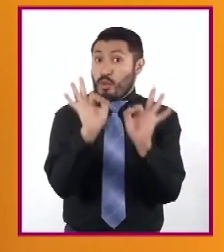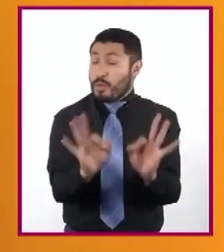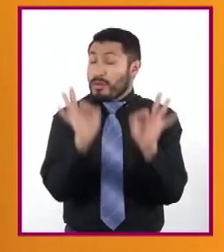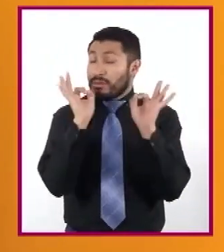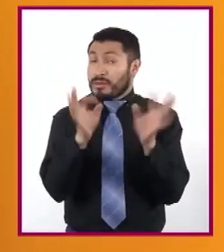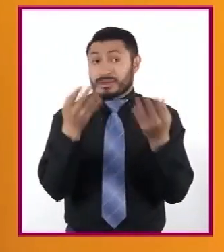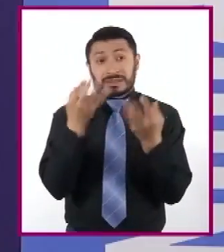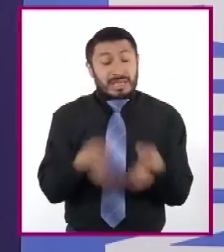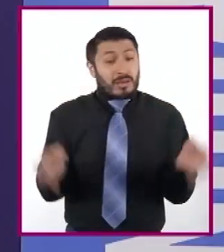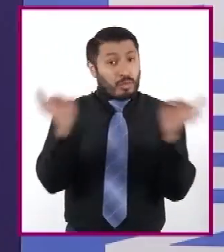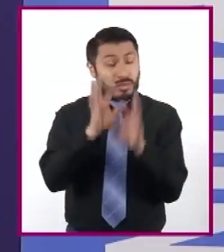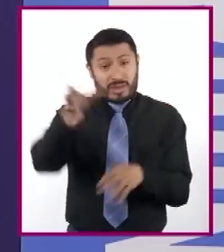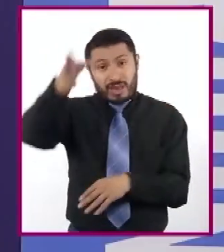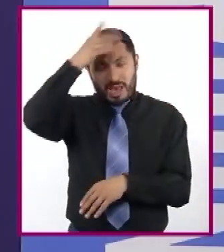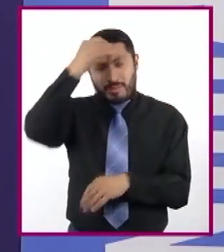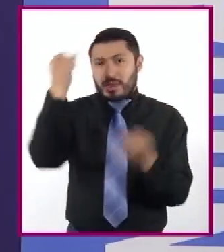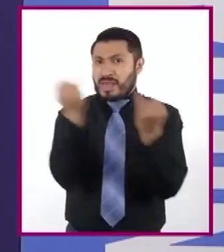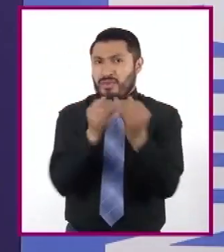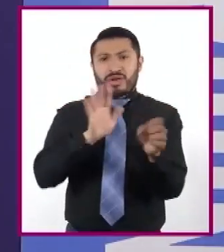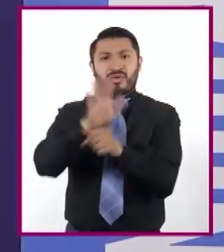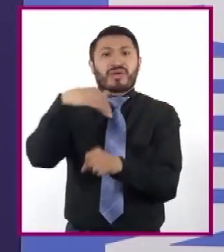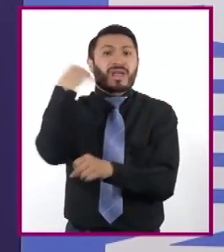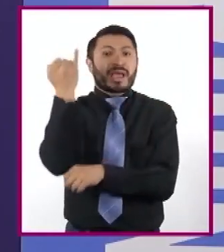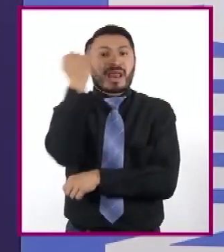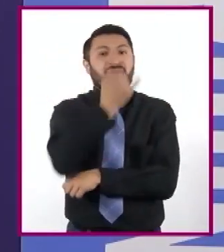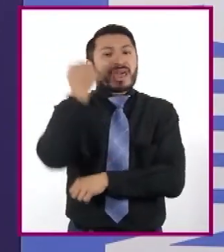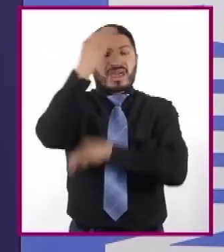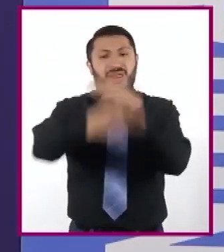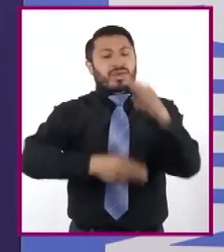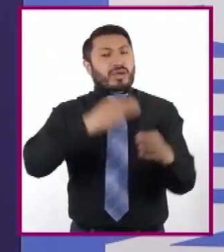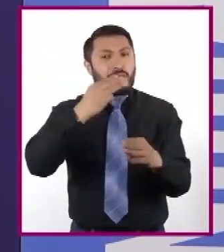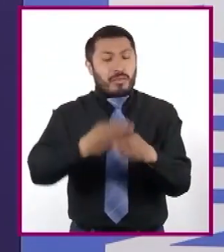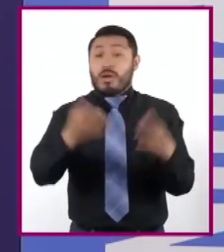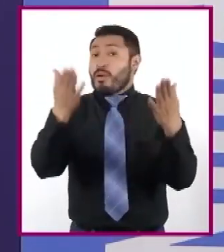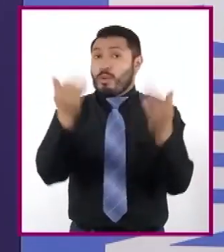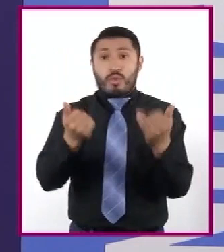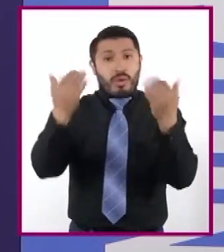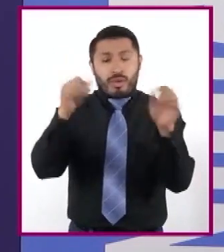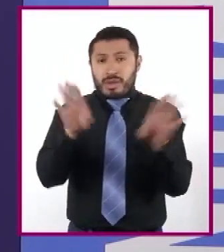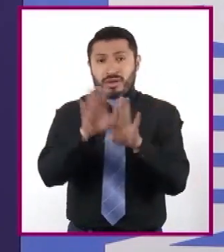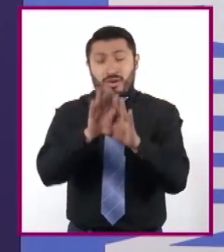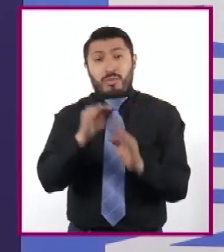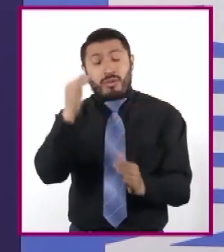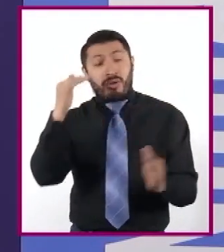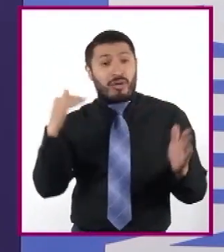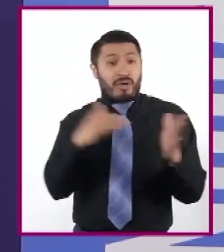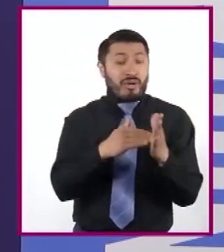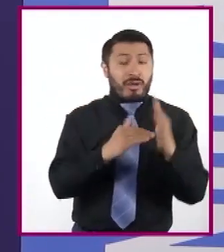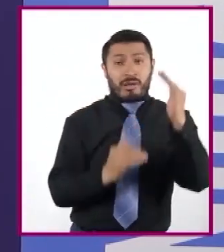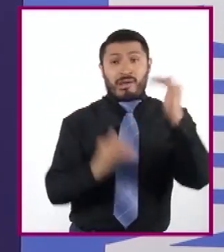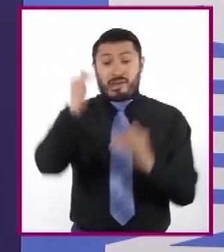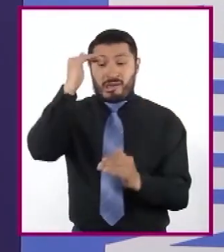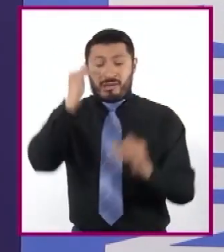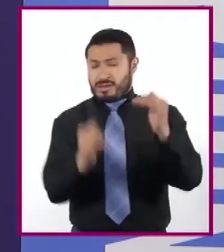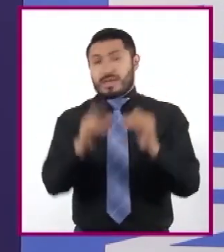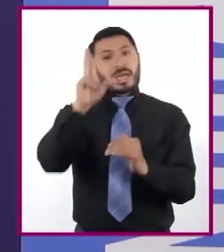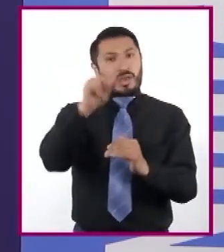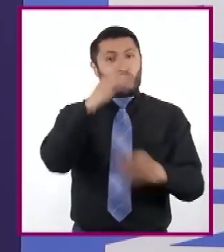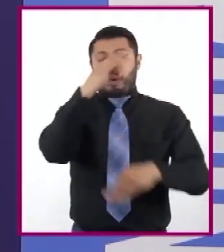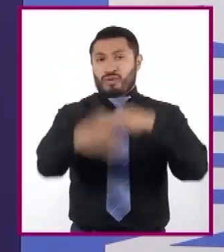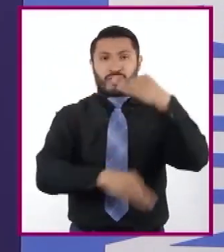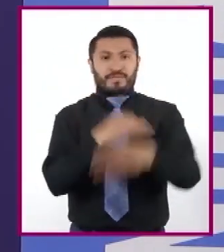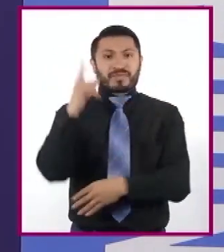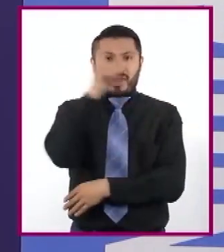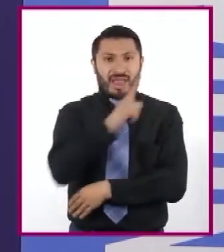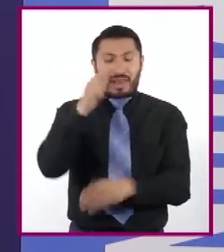igual que cualquier otro idioma en el mundo. No existen lenguas más limitadas que otras. Ese prejuicio hay